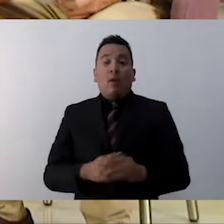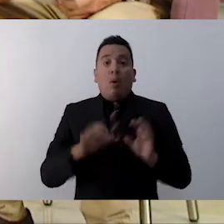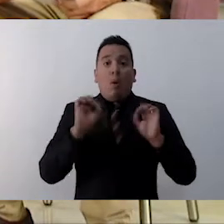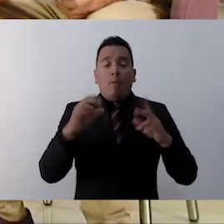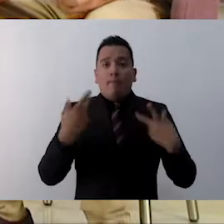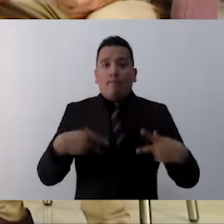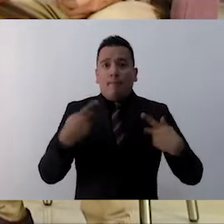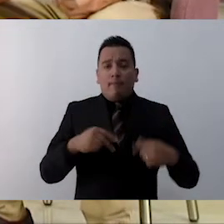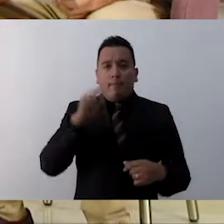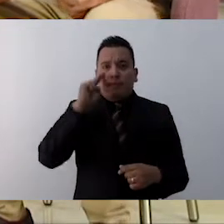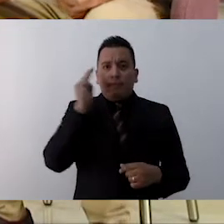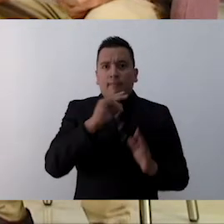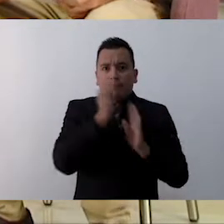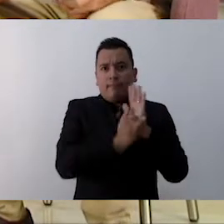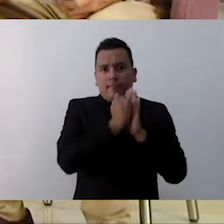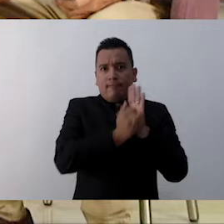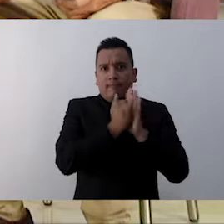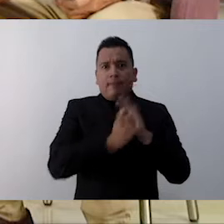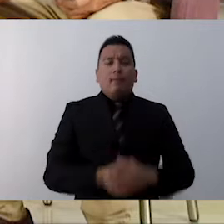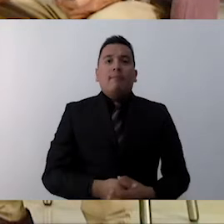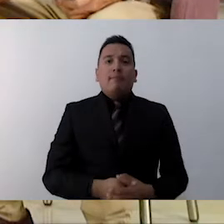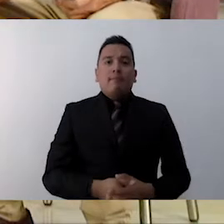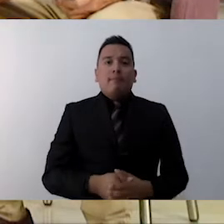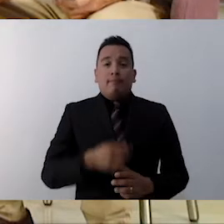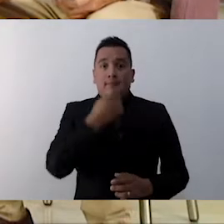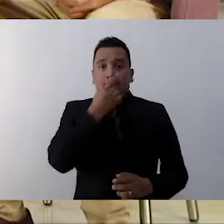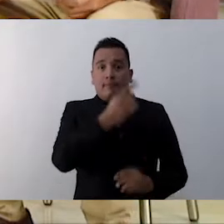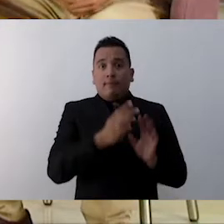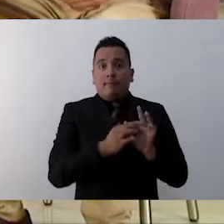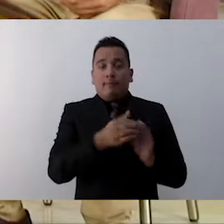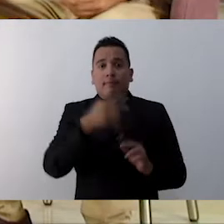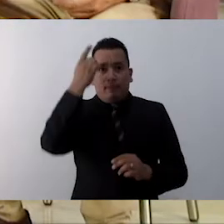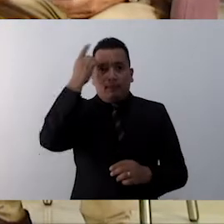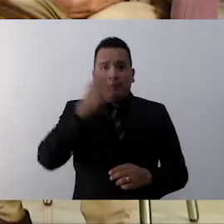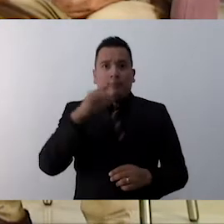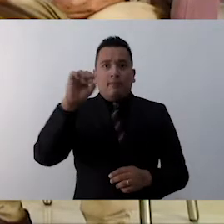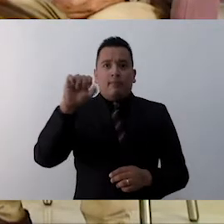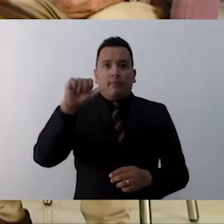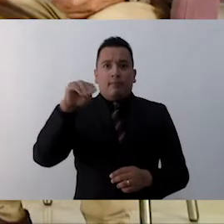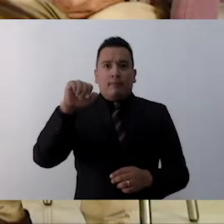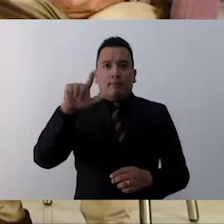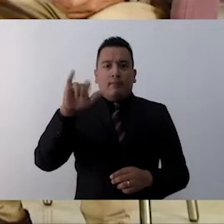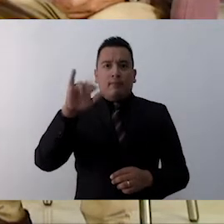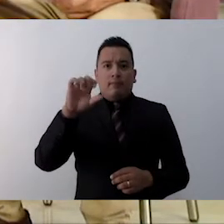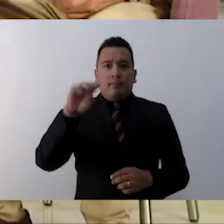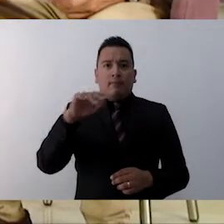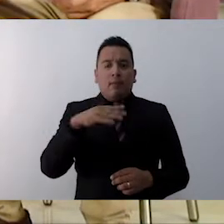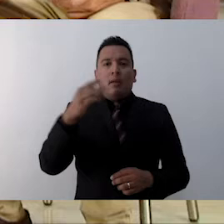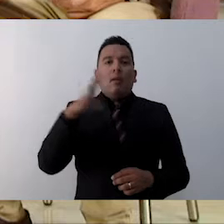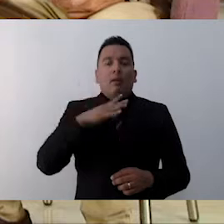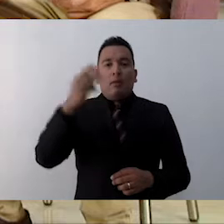radio como de las personas que nos ven a través de YouTube, mencionarles que el doctor Samuel Hiram es licenciado en